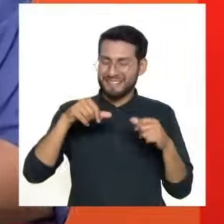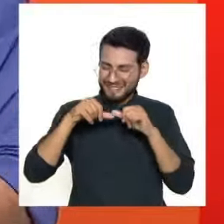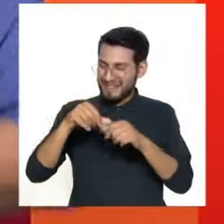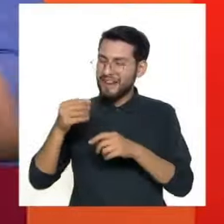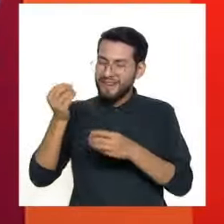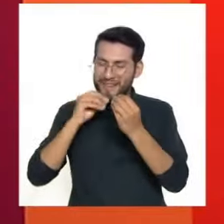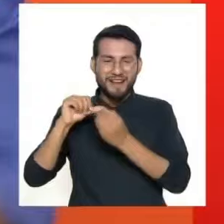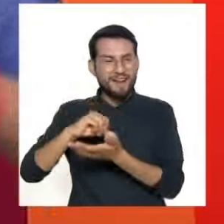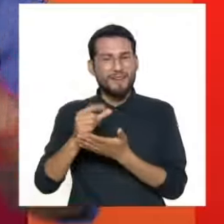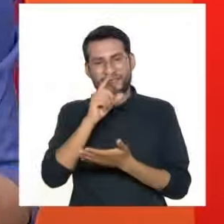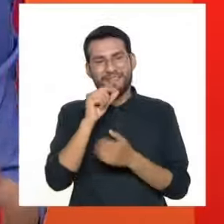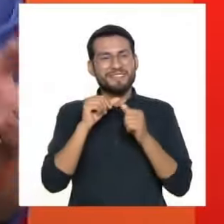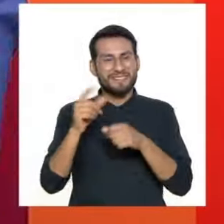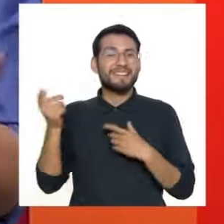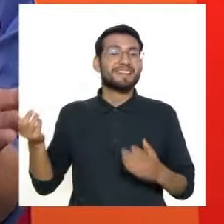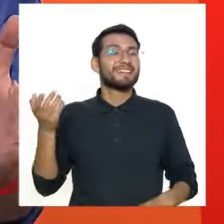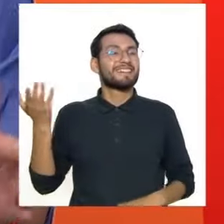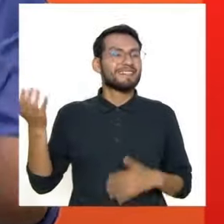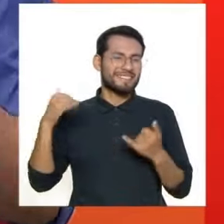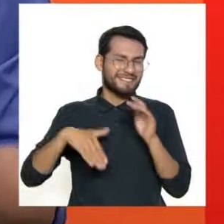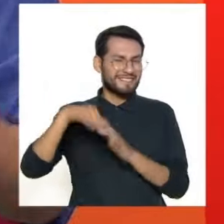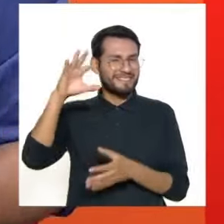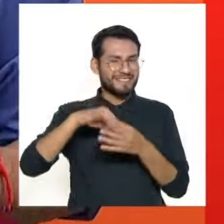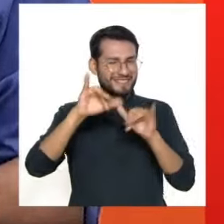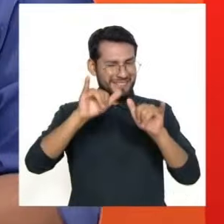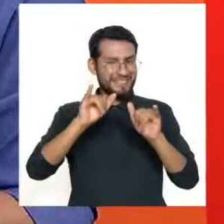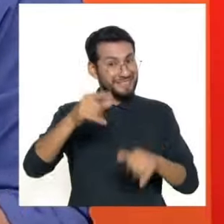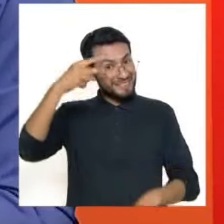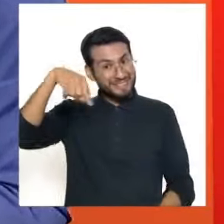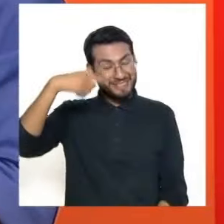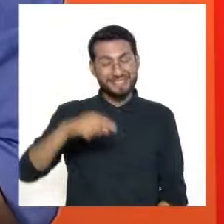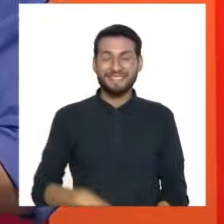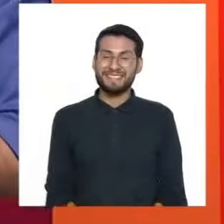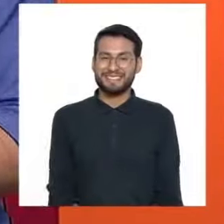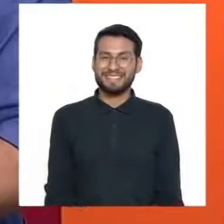arroz con pollo continuamos con silvita eso es más conectados no te muevas ya